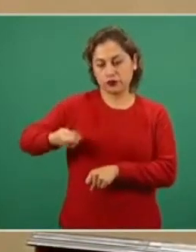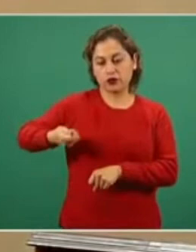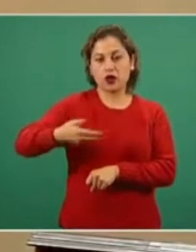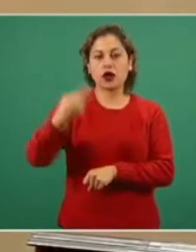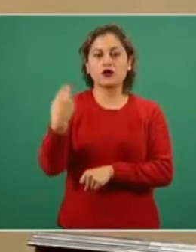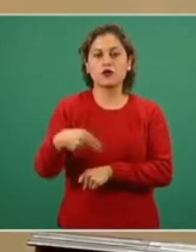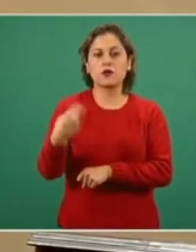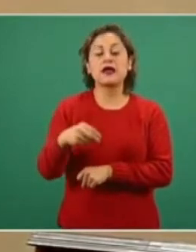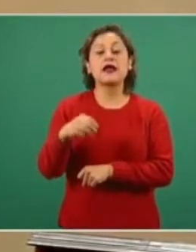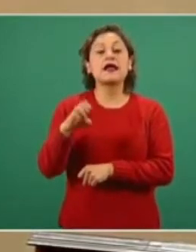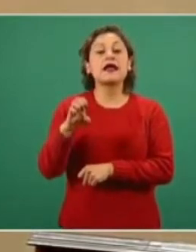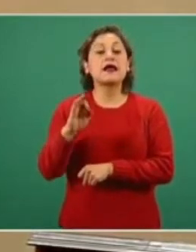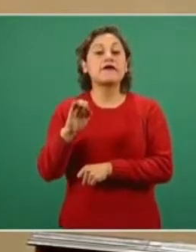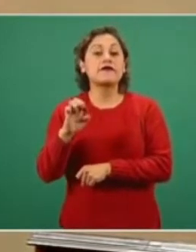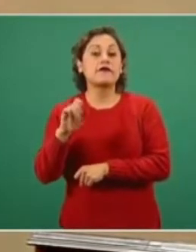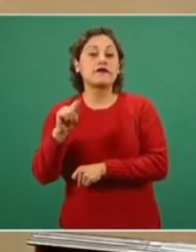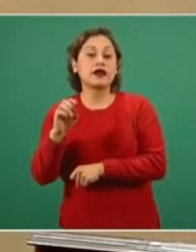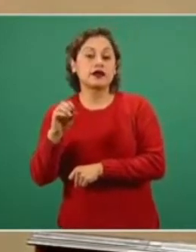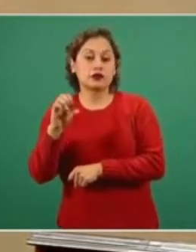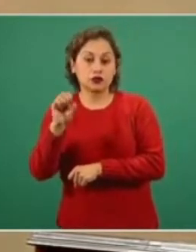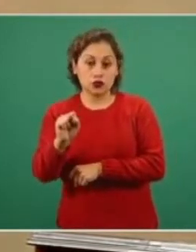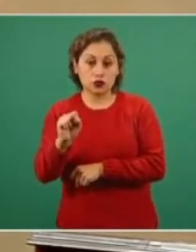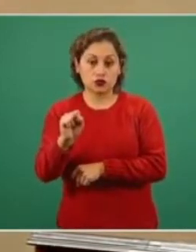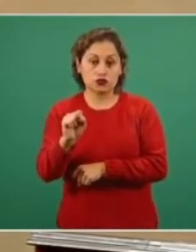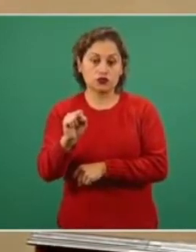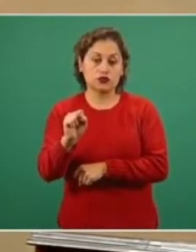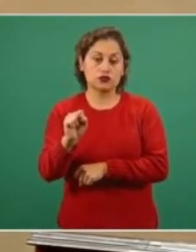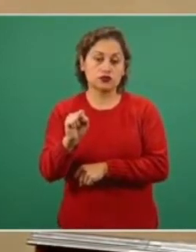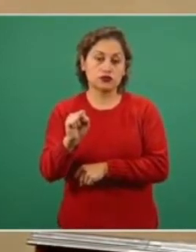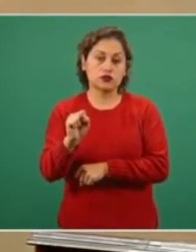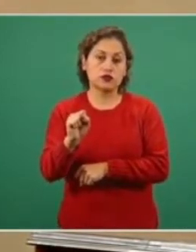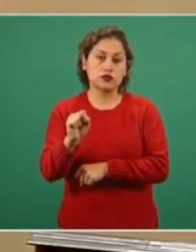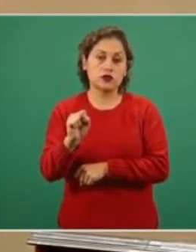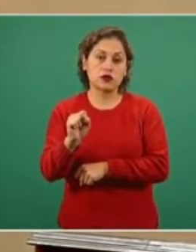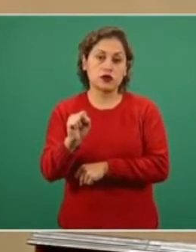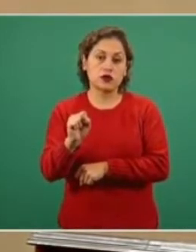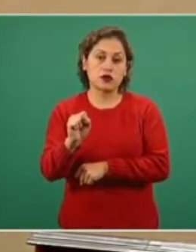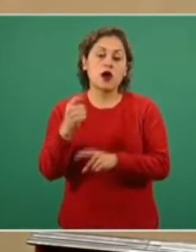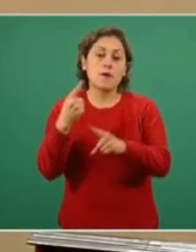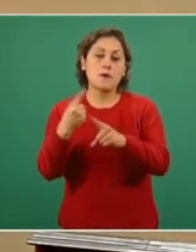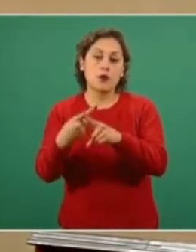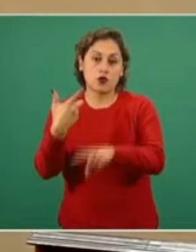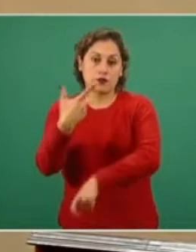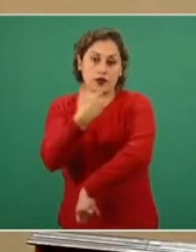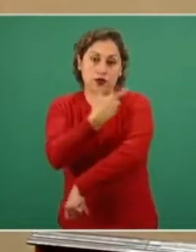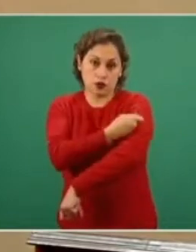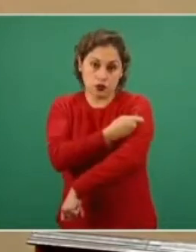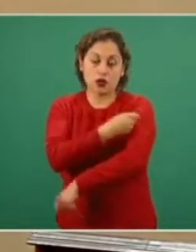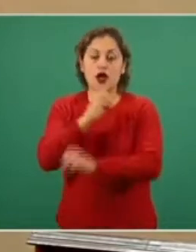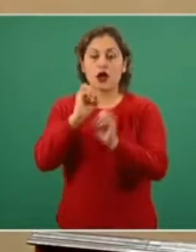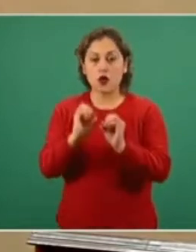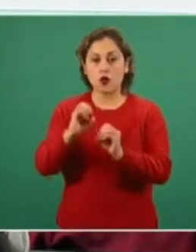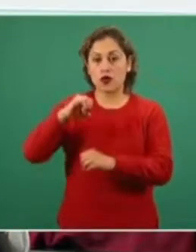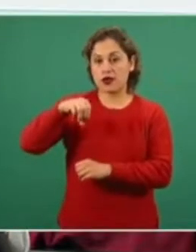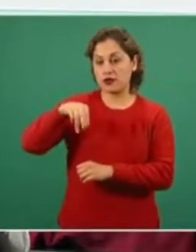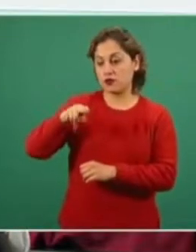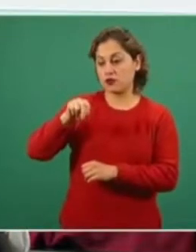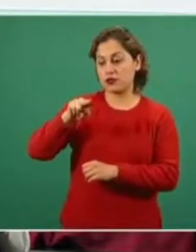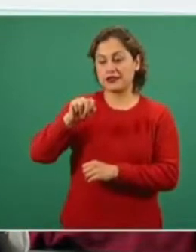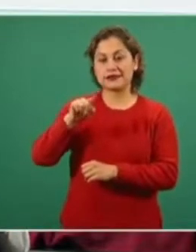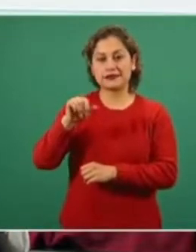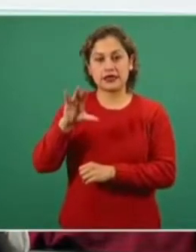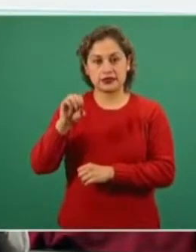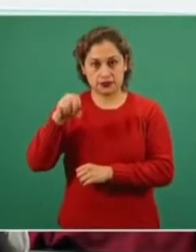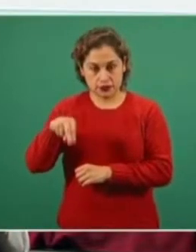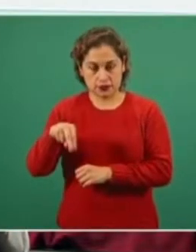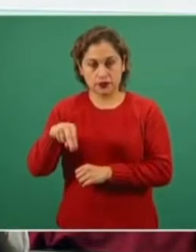efectos supuestamente atribuibles a la vacunación e inmunización. Estos